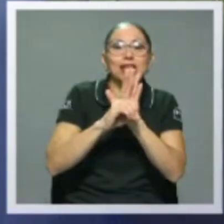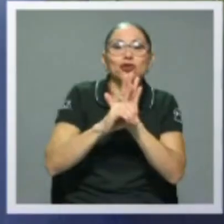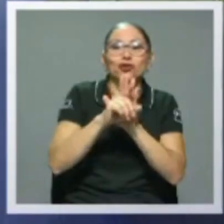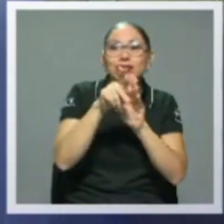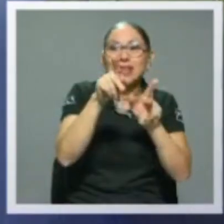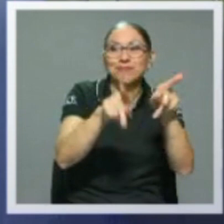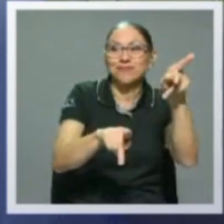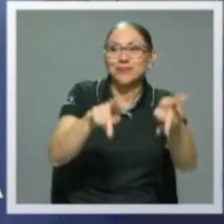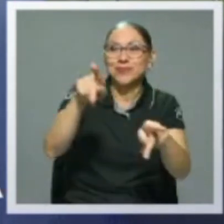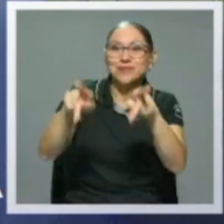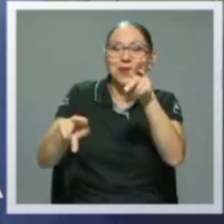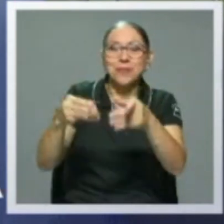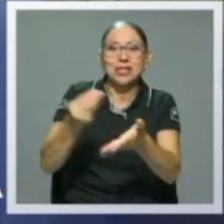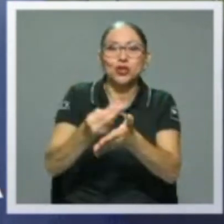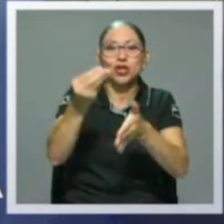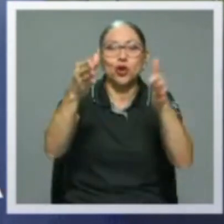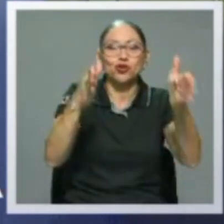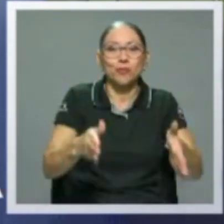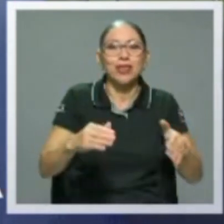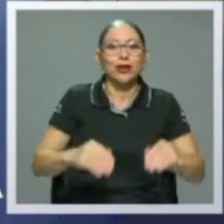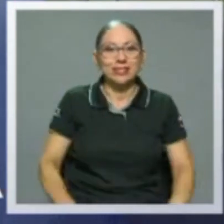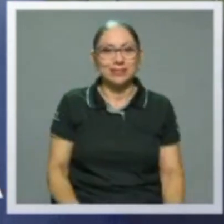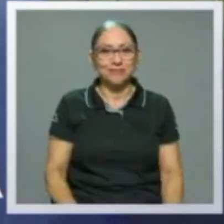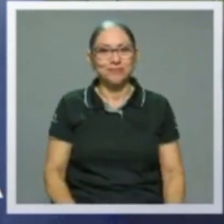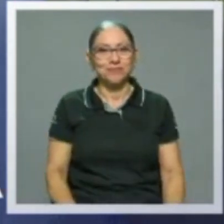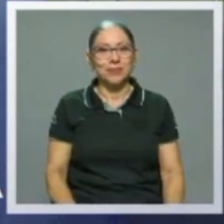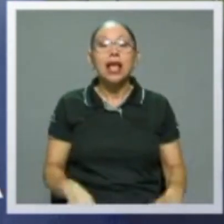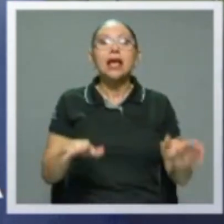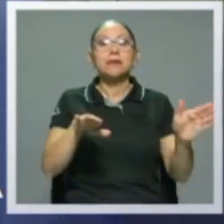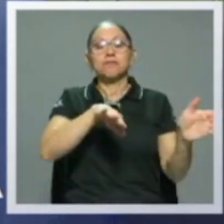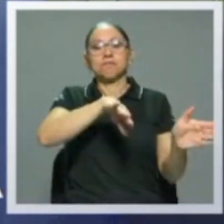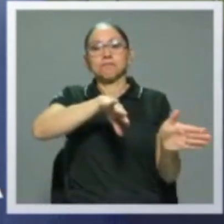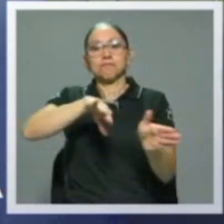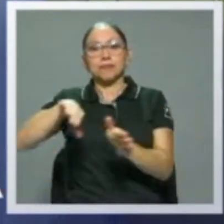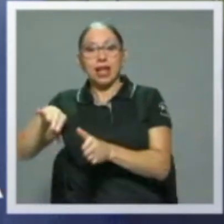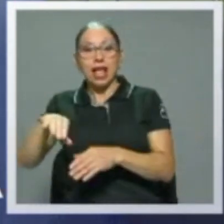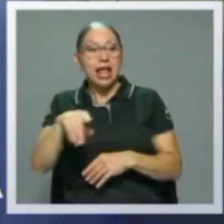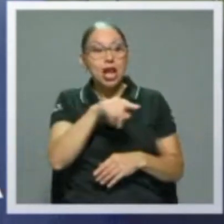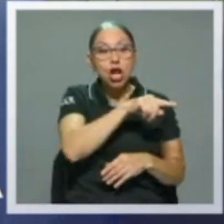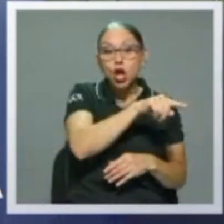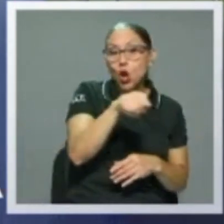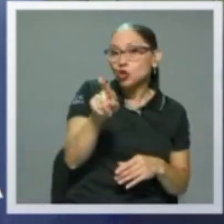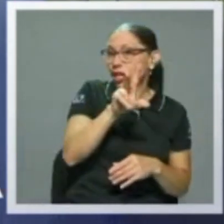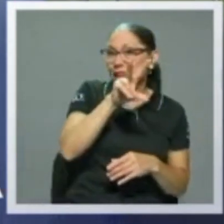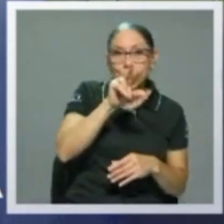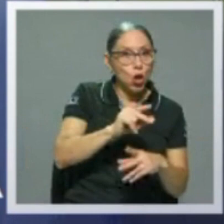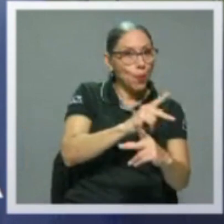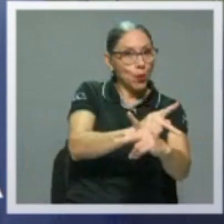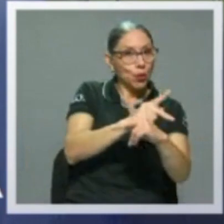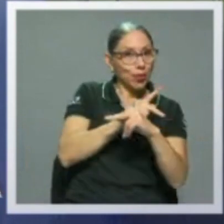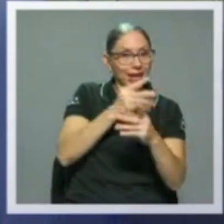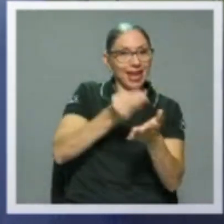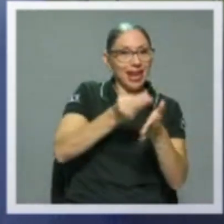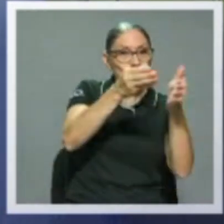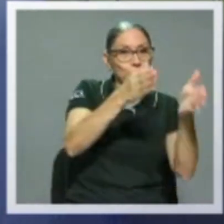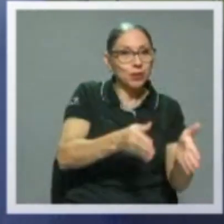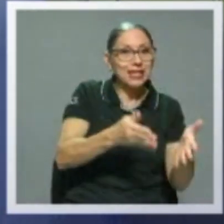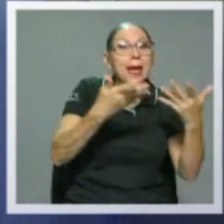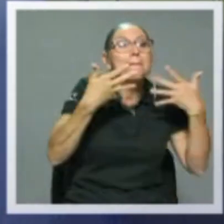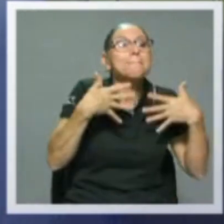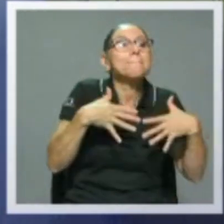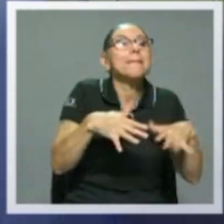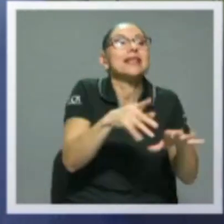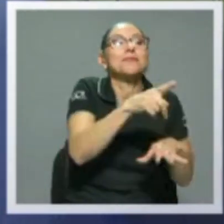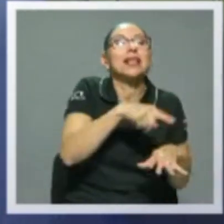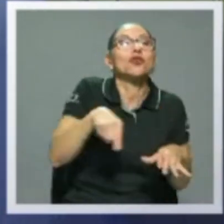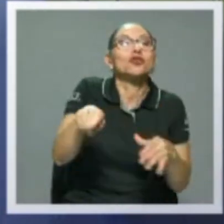consumidores. Pasando al otro lado, los que desprotegen a los consumidores y los que más bien tienden a cargarle la mano en contra,